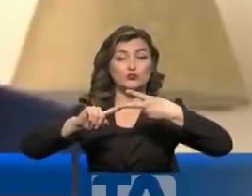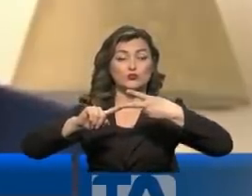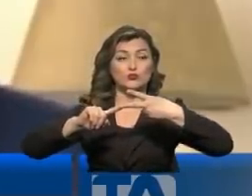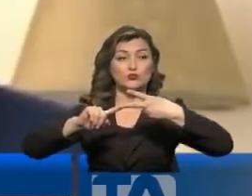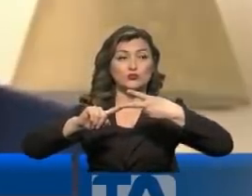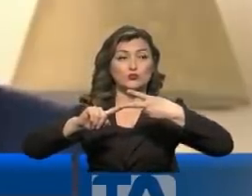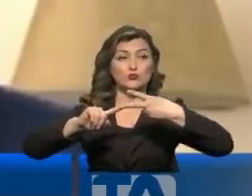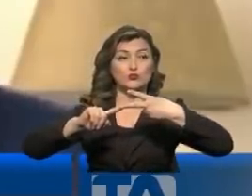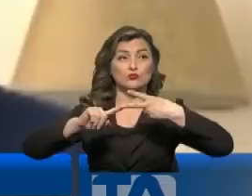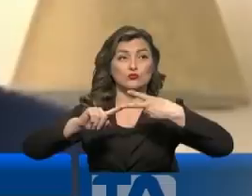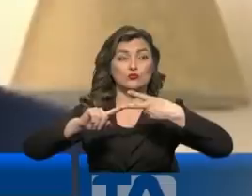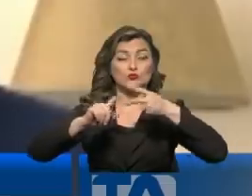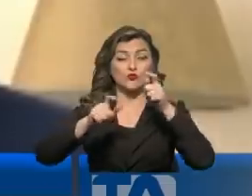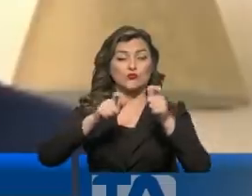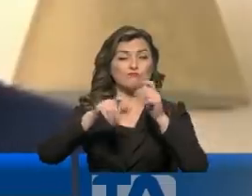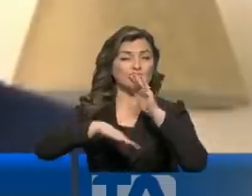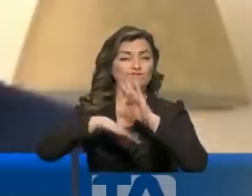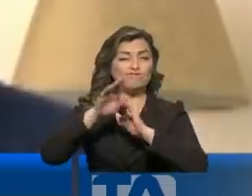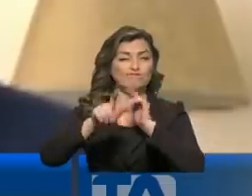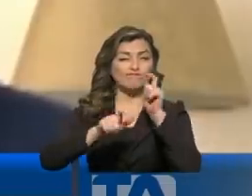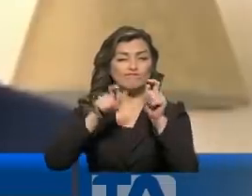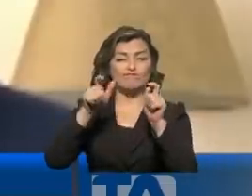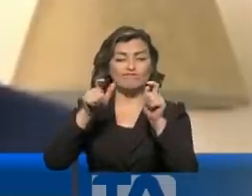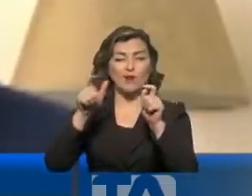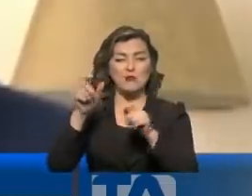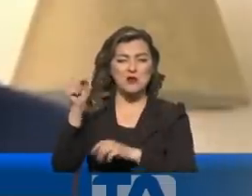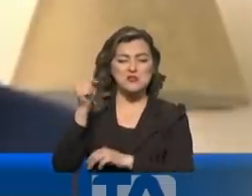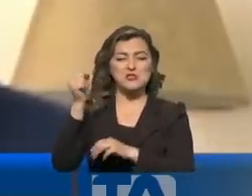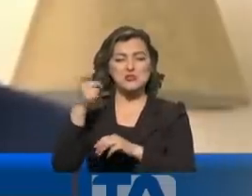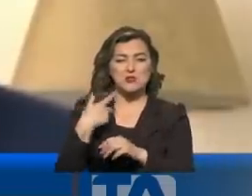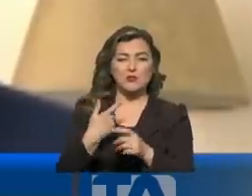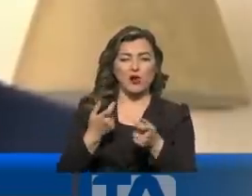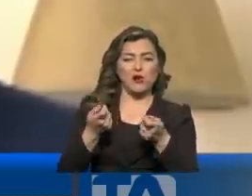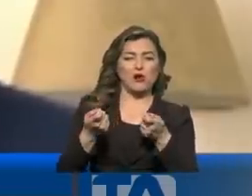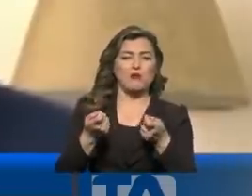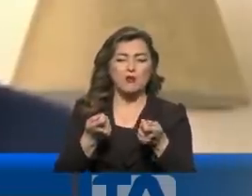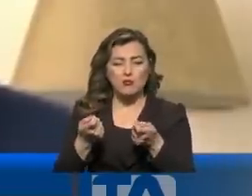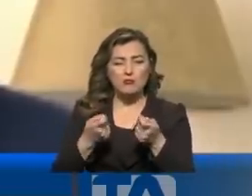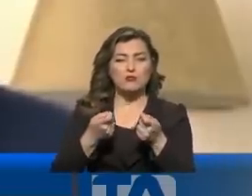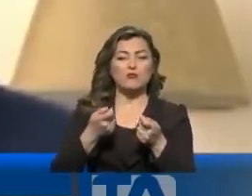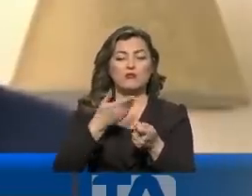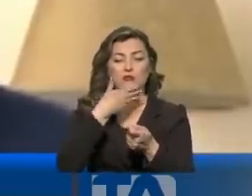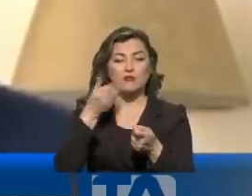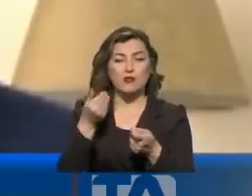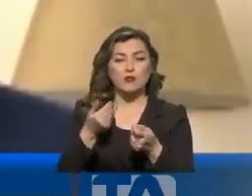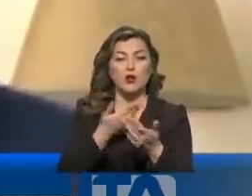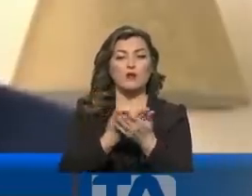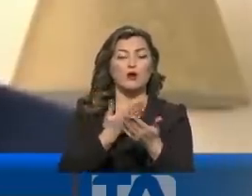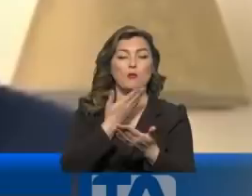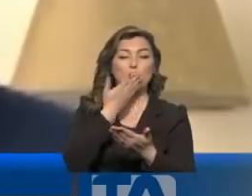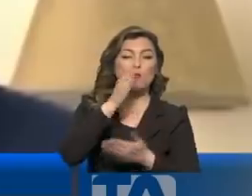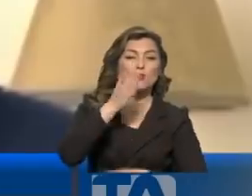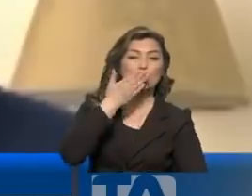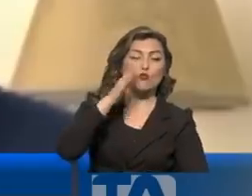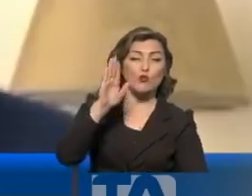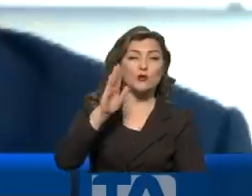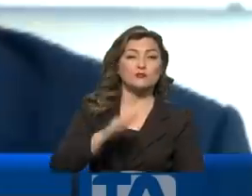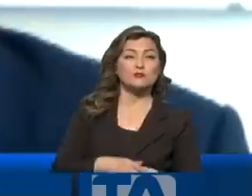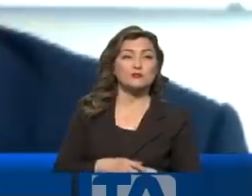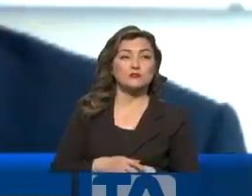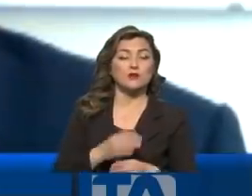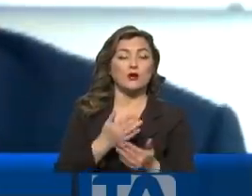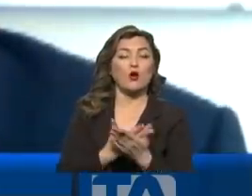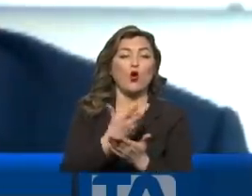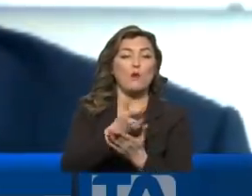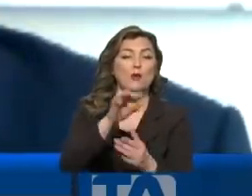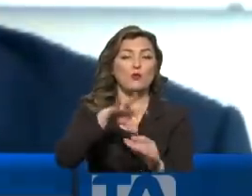son sectores más populares que son más maleables al ofrecimiento o a la compra del voto.